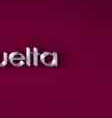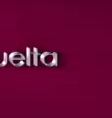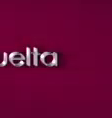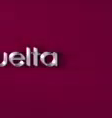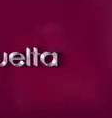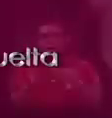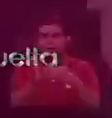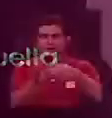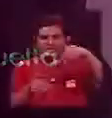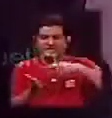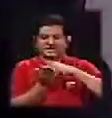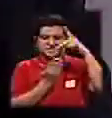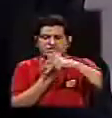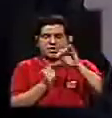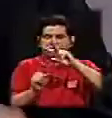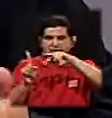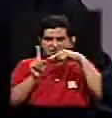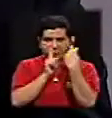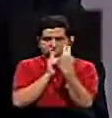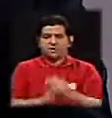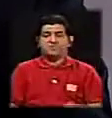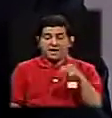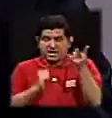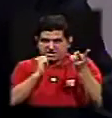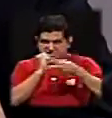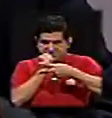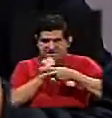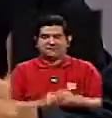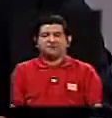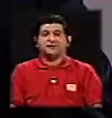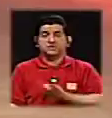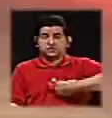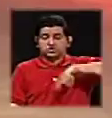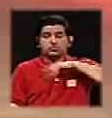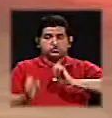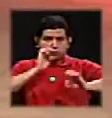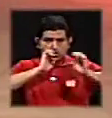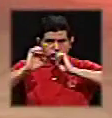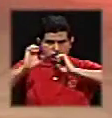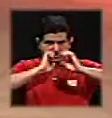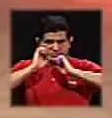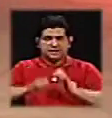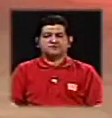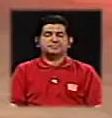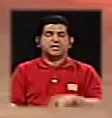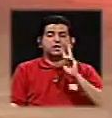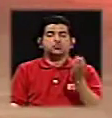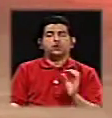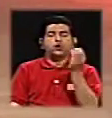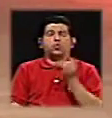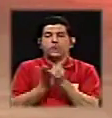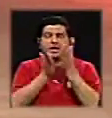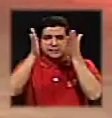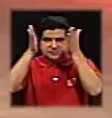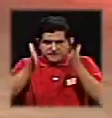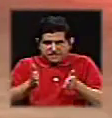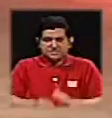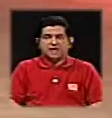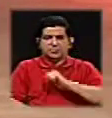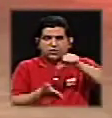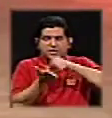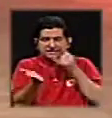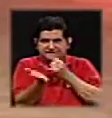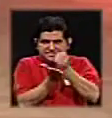Estamos de regreso en su programa Puntos de Vista. En esta ocasión estamos entrevistando a dos jóvenes investigadores del